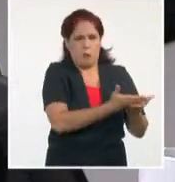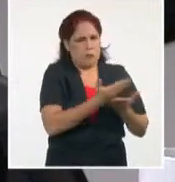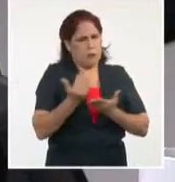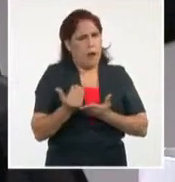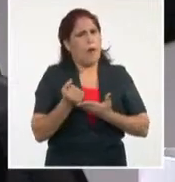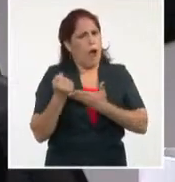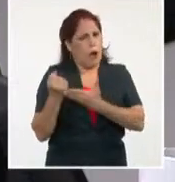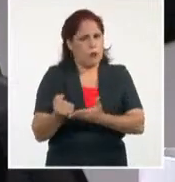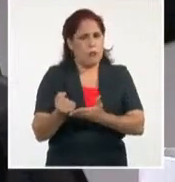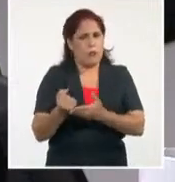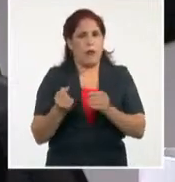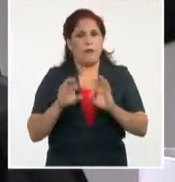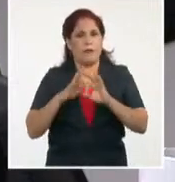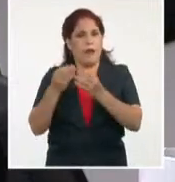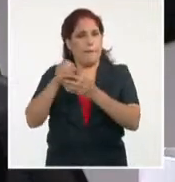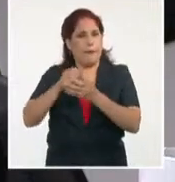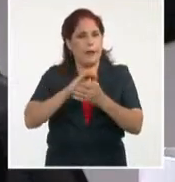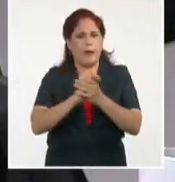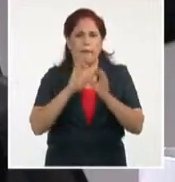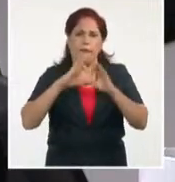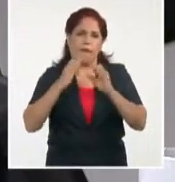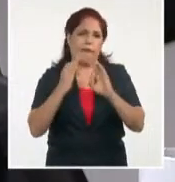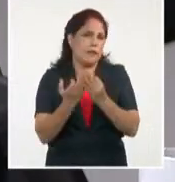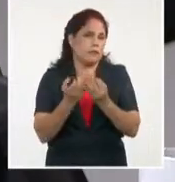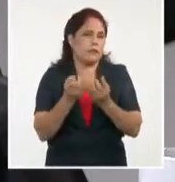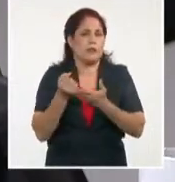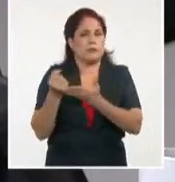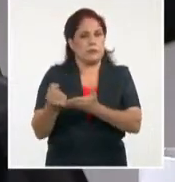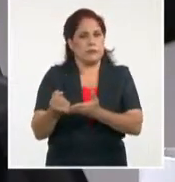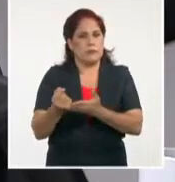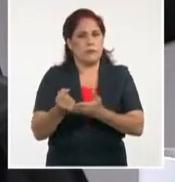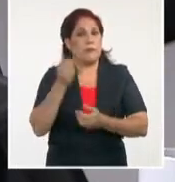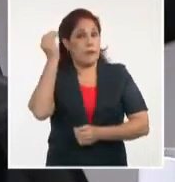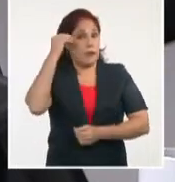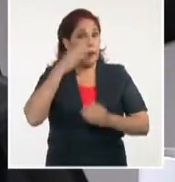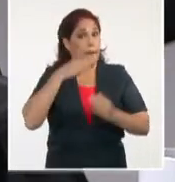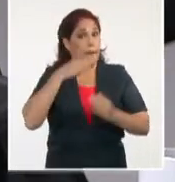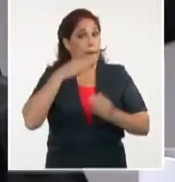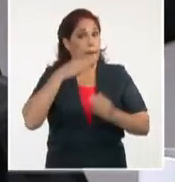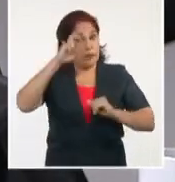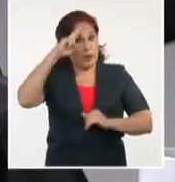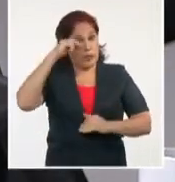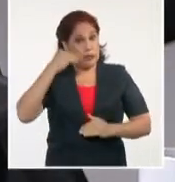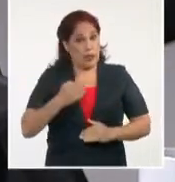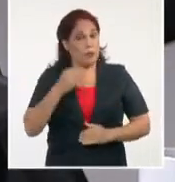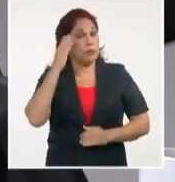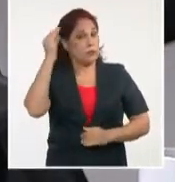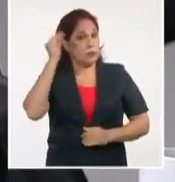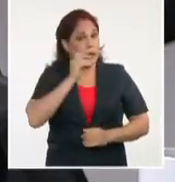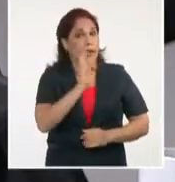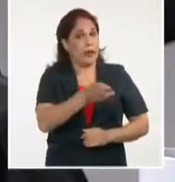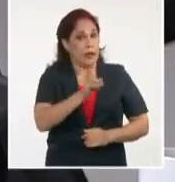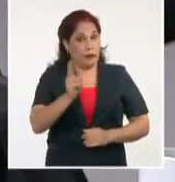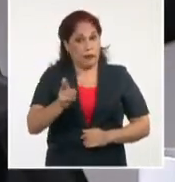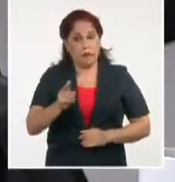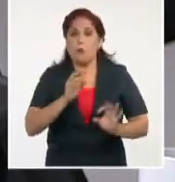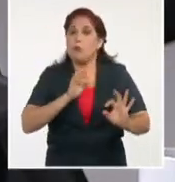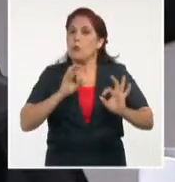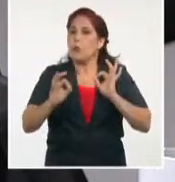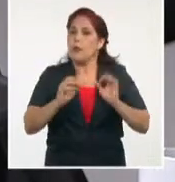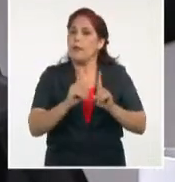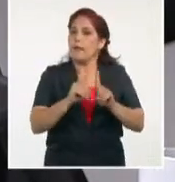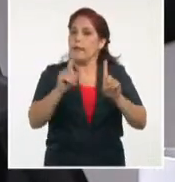esa variante. Claro, también bajo la dirección del Ministerio de Salud Pública, y acciones que se dieron de mantener aquella distancia